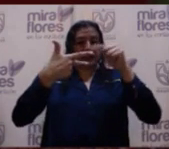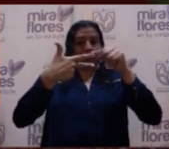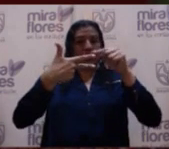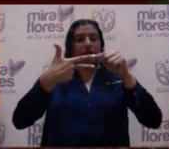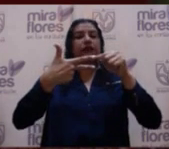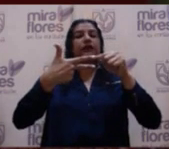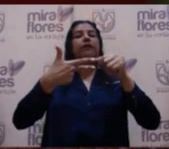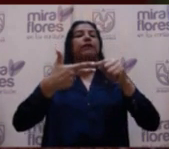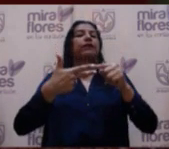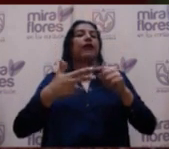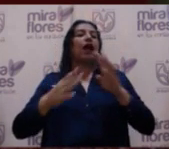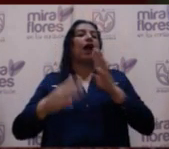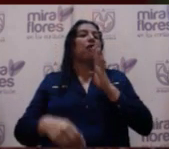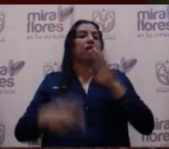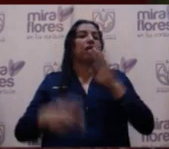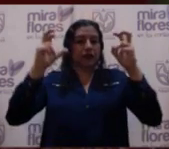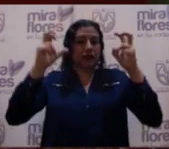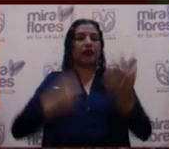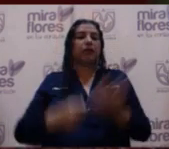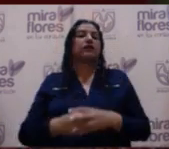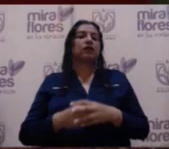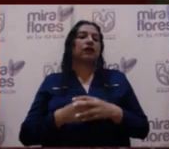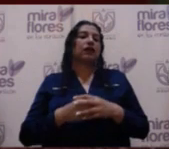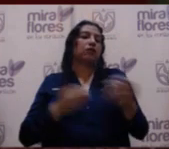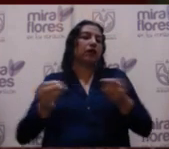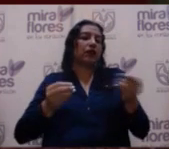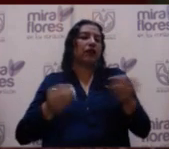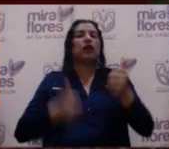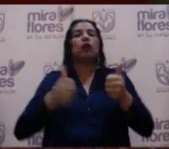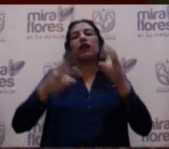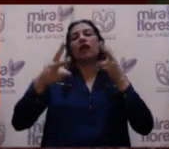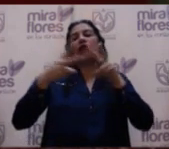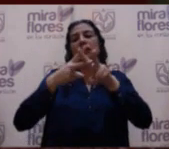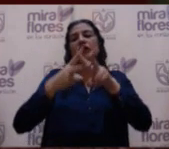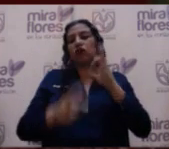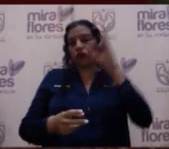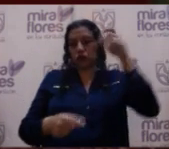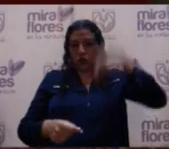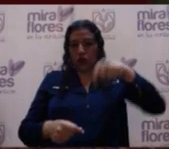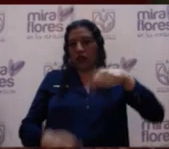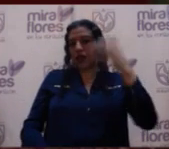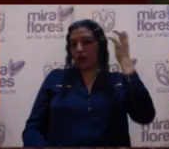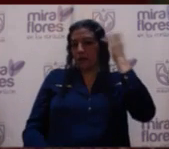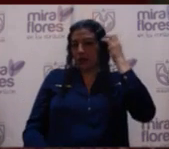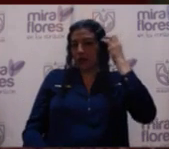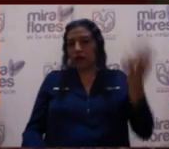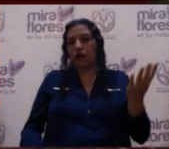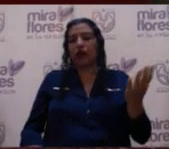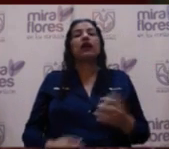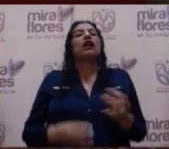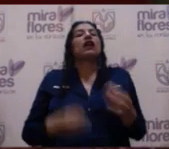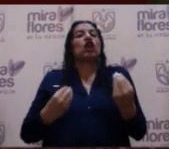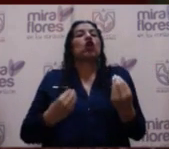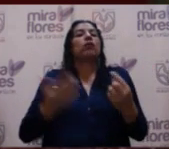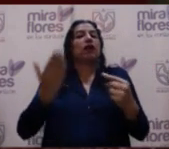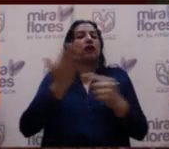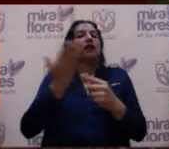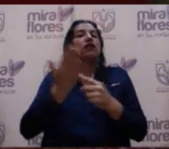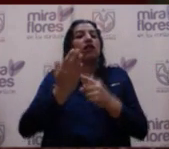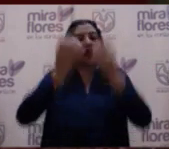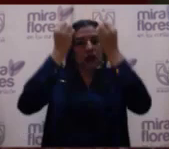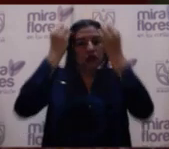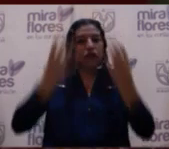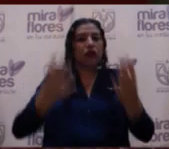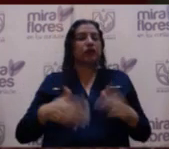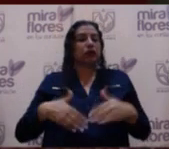hablamos sobre la movilidad y la visión de futuro que se tiene aquí en el distrito de Miraflores y cómo la tecnología y la